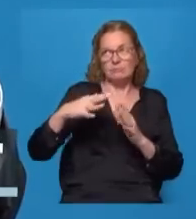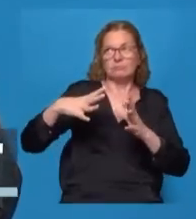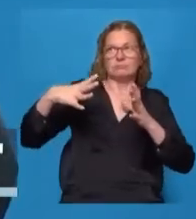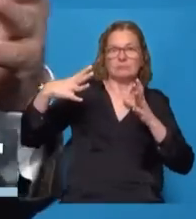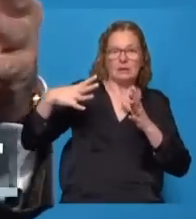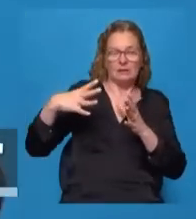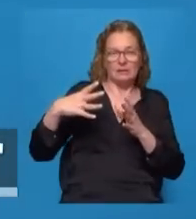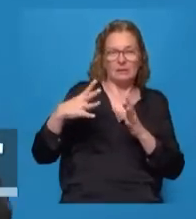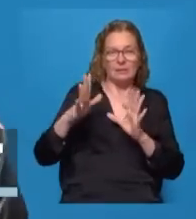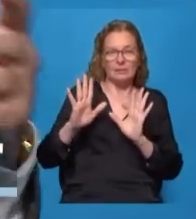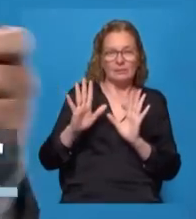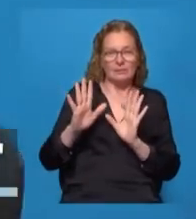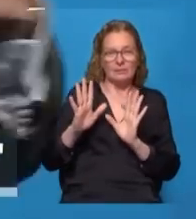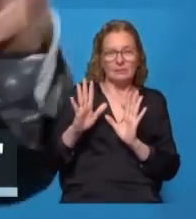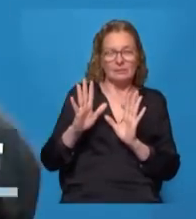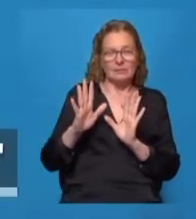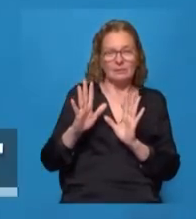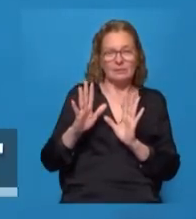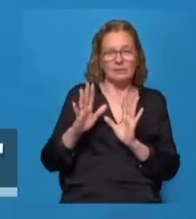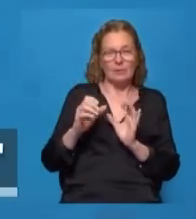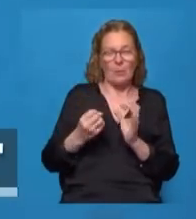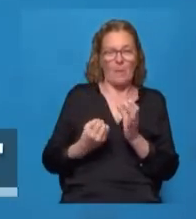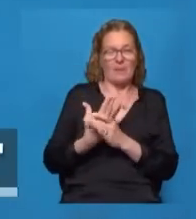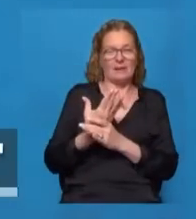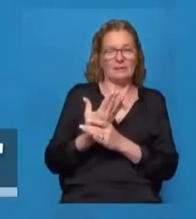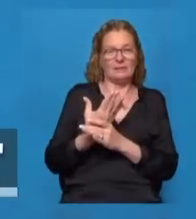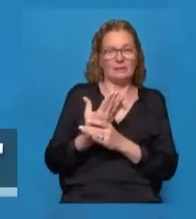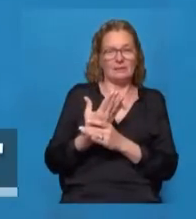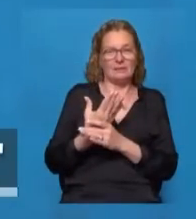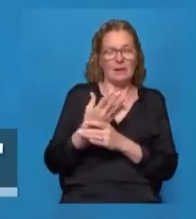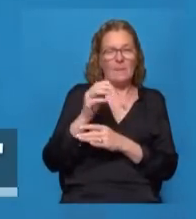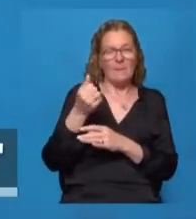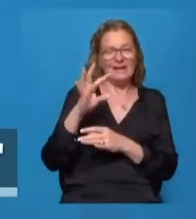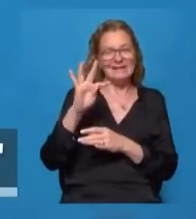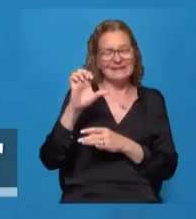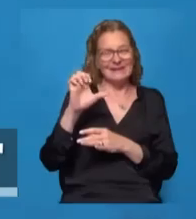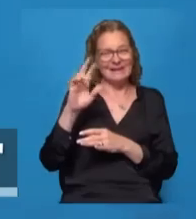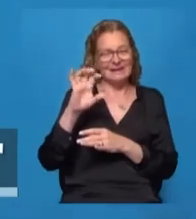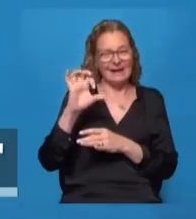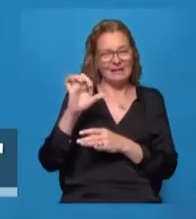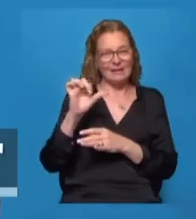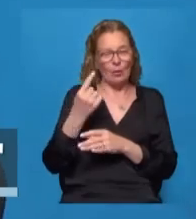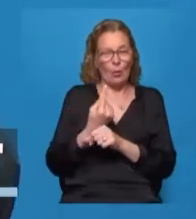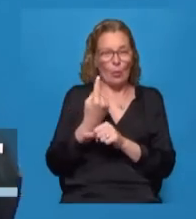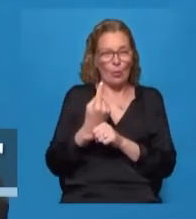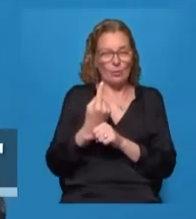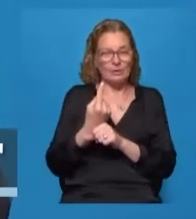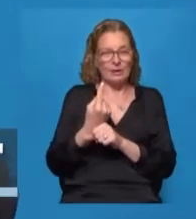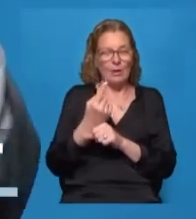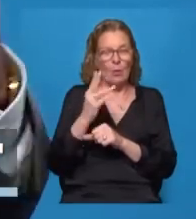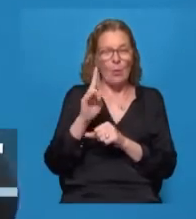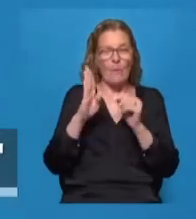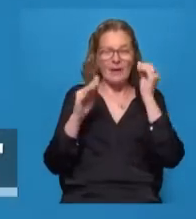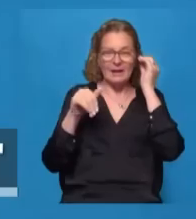este casualmente aparecieron las pastelas y una de las pasteras upm